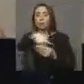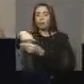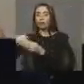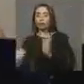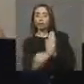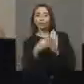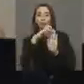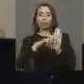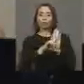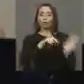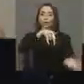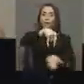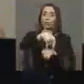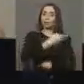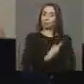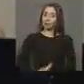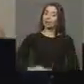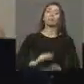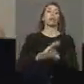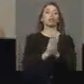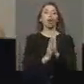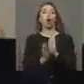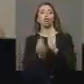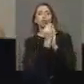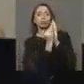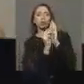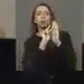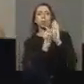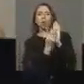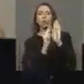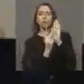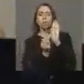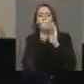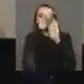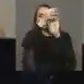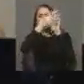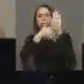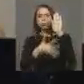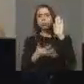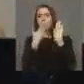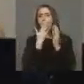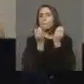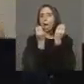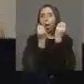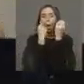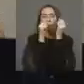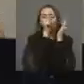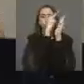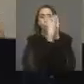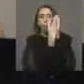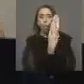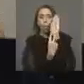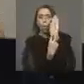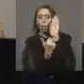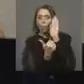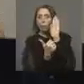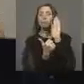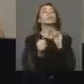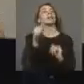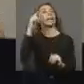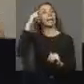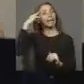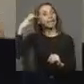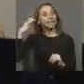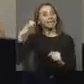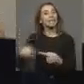mensaje, incluidas todas las modificaciones que lo han enriquecido en su redacción, creemos en una sociedad